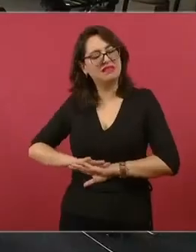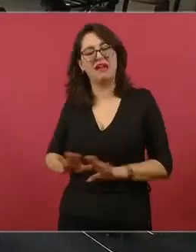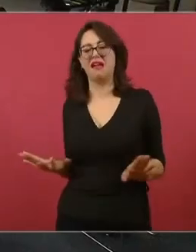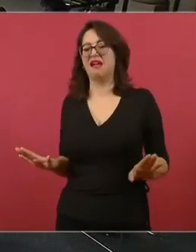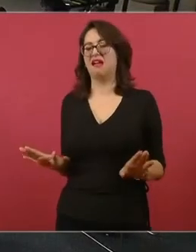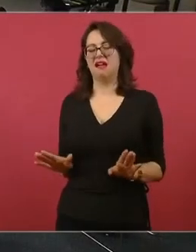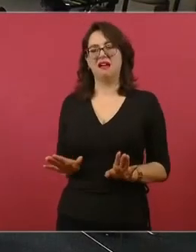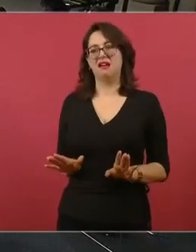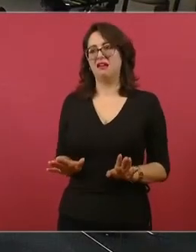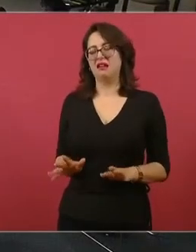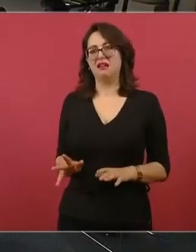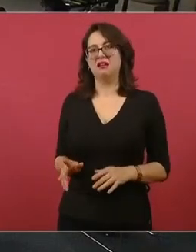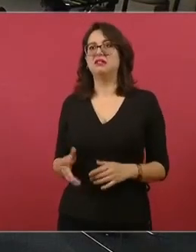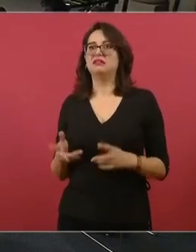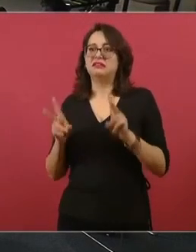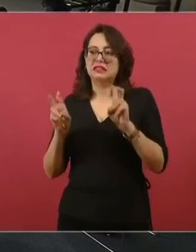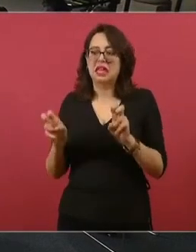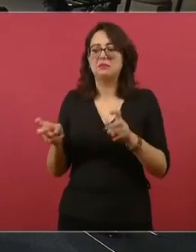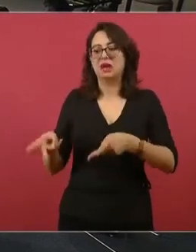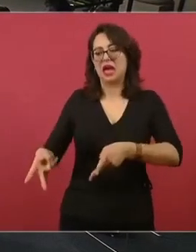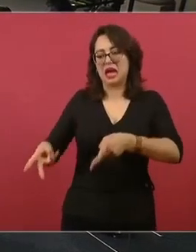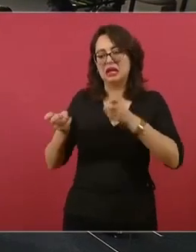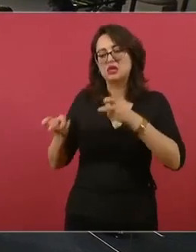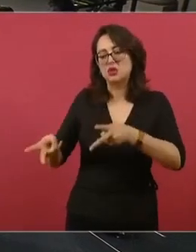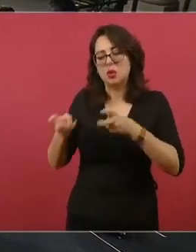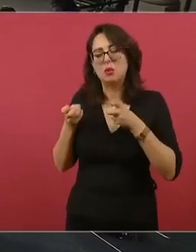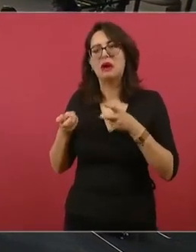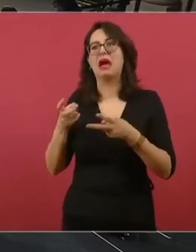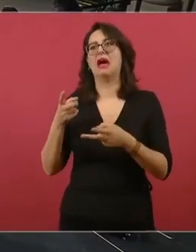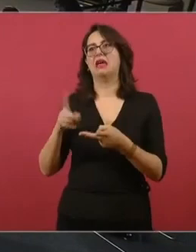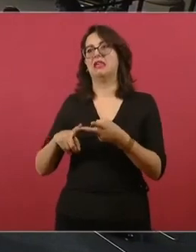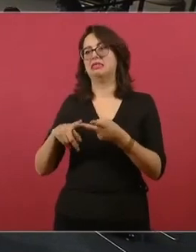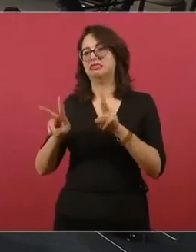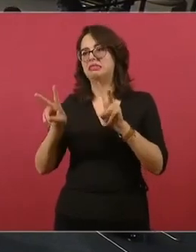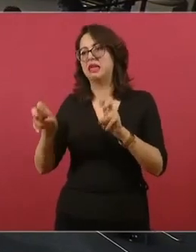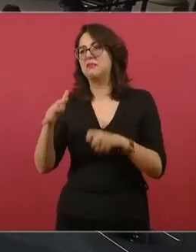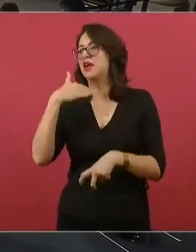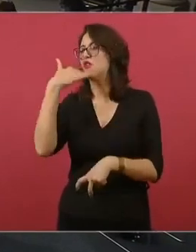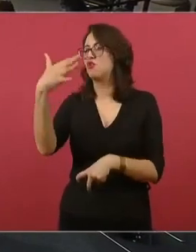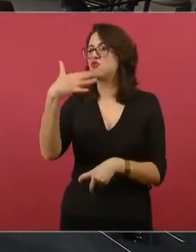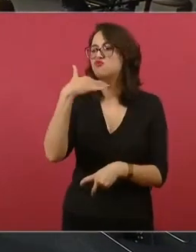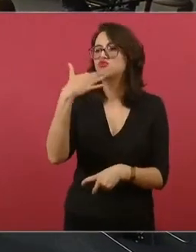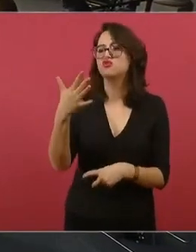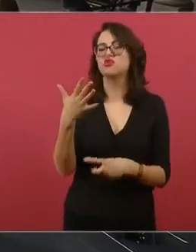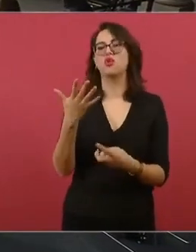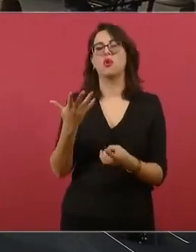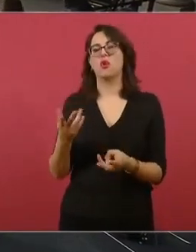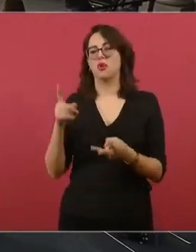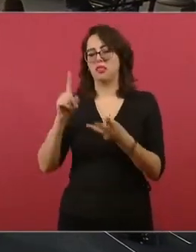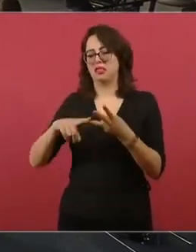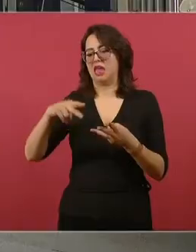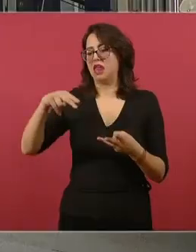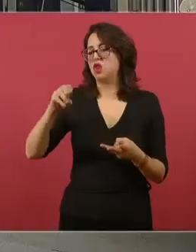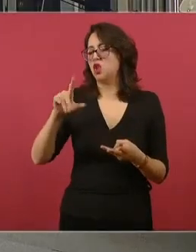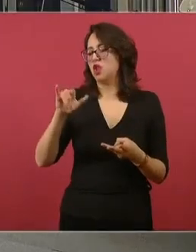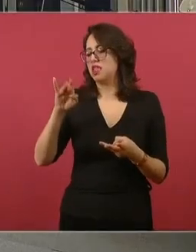con el modelo neoliberal o neoporfirista, ¿no?, el país.